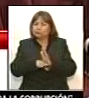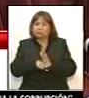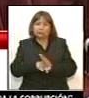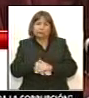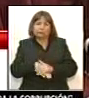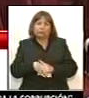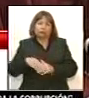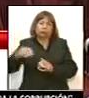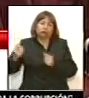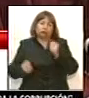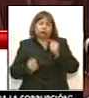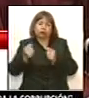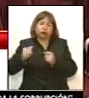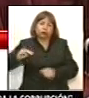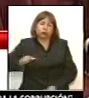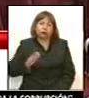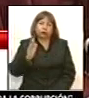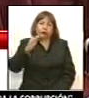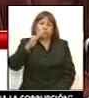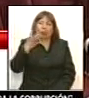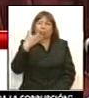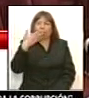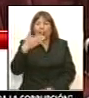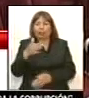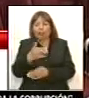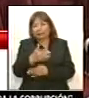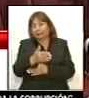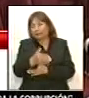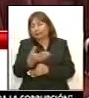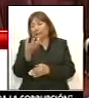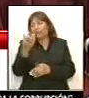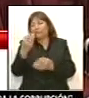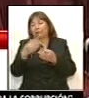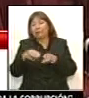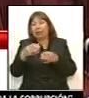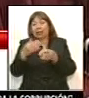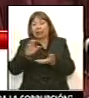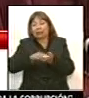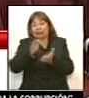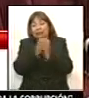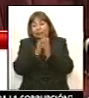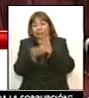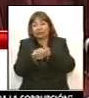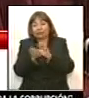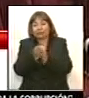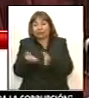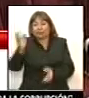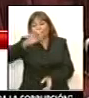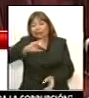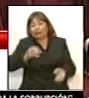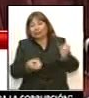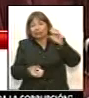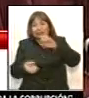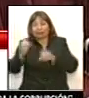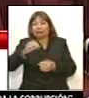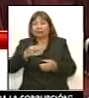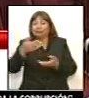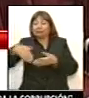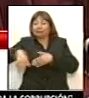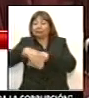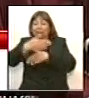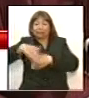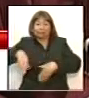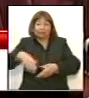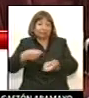los carreteros, los cevicheros, los que venden papa rellena en las calles, los emolienteros, los ambulantes en las calles,